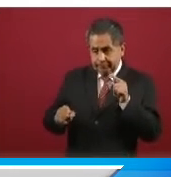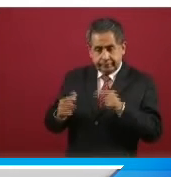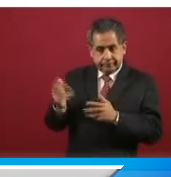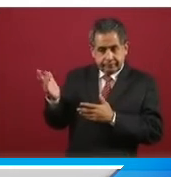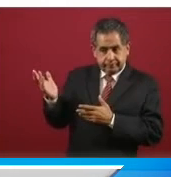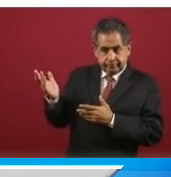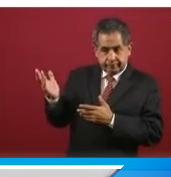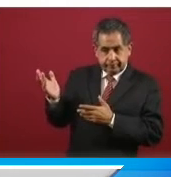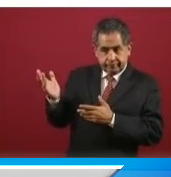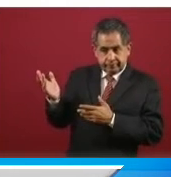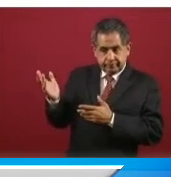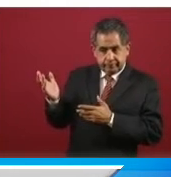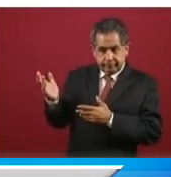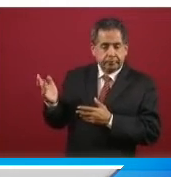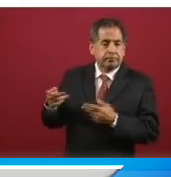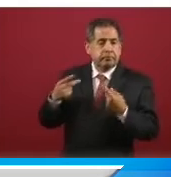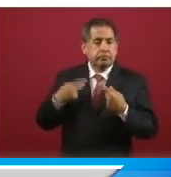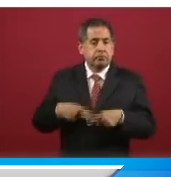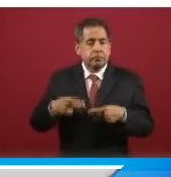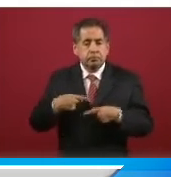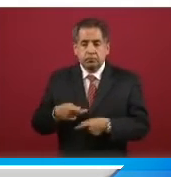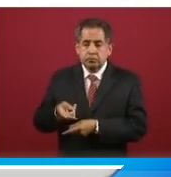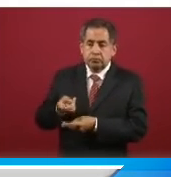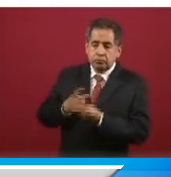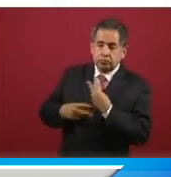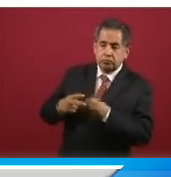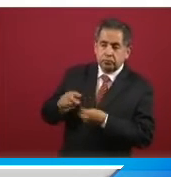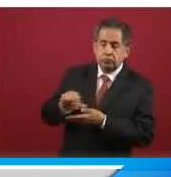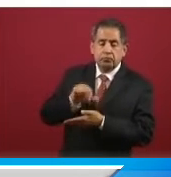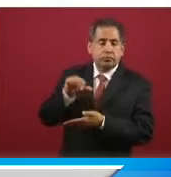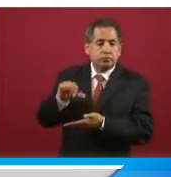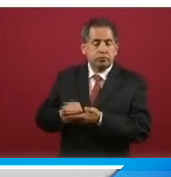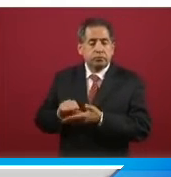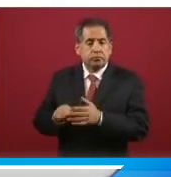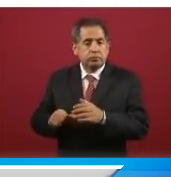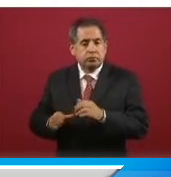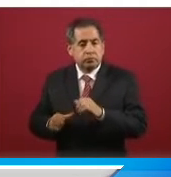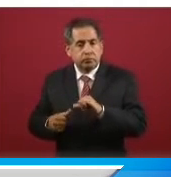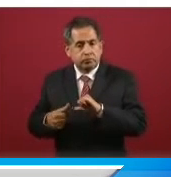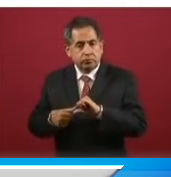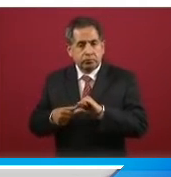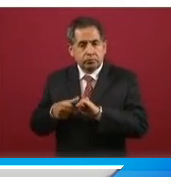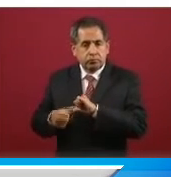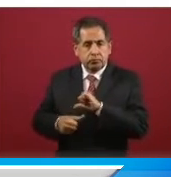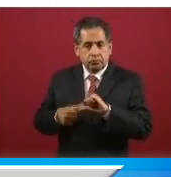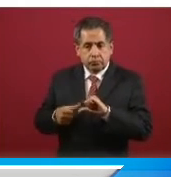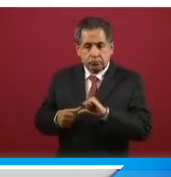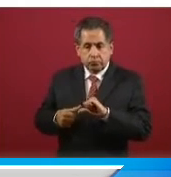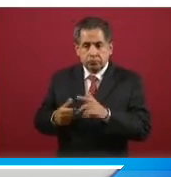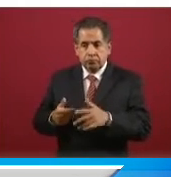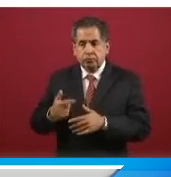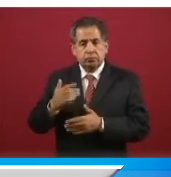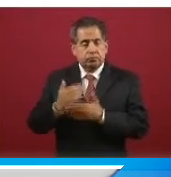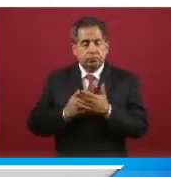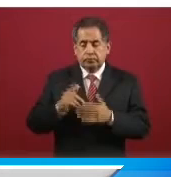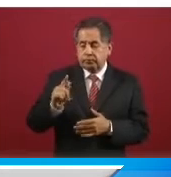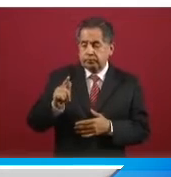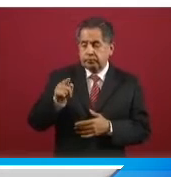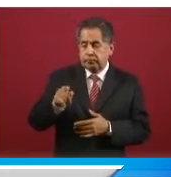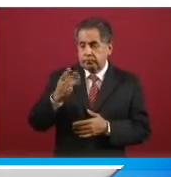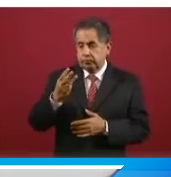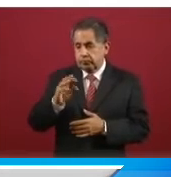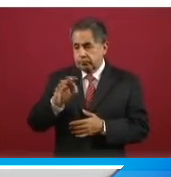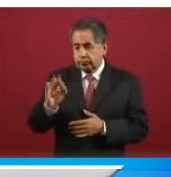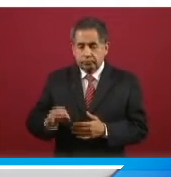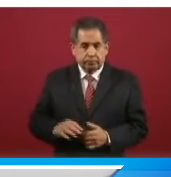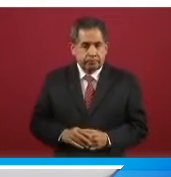prácticamente podría decirse que es un éxodo desde ese país. También informó que este mes habrá una reunión con el presidente electo de Guatemala. El lugar y la fecha